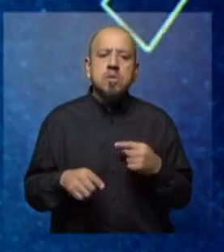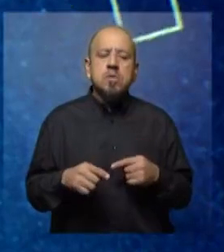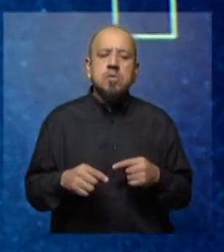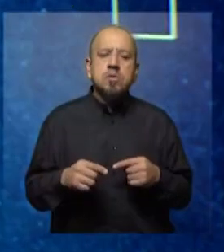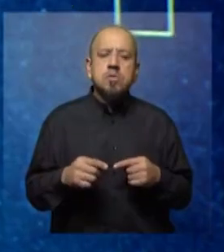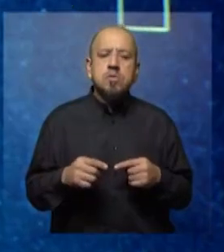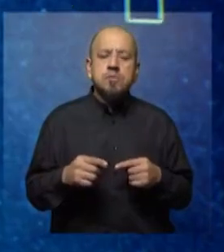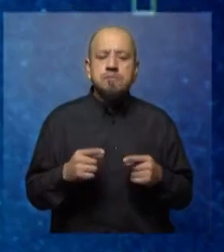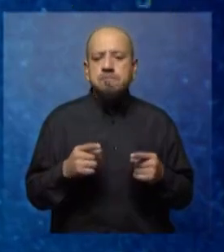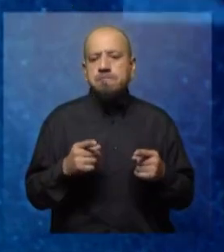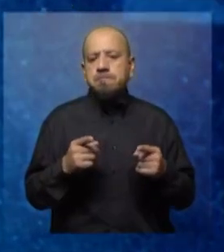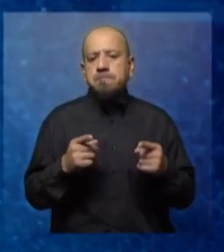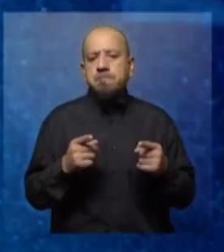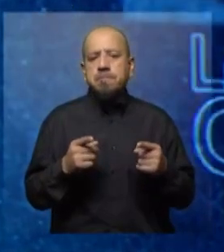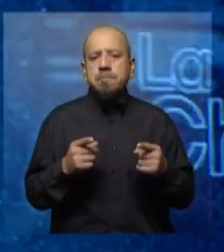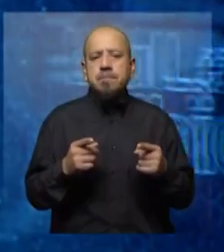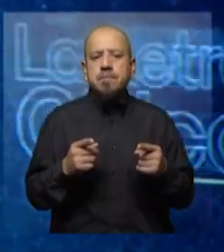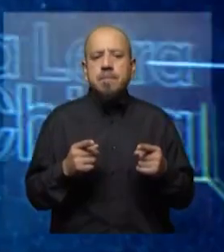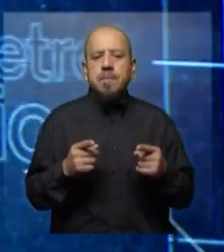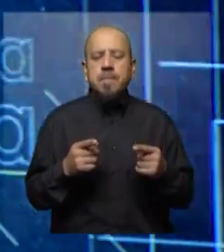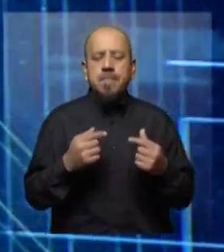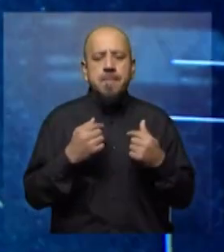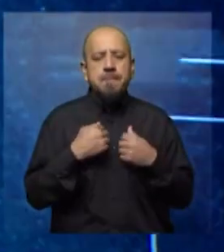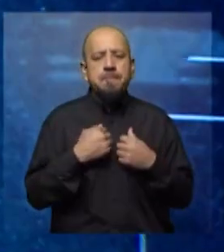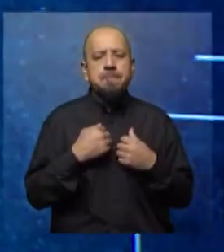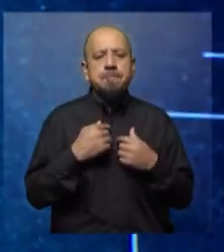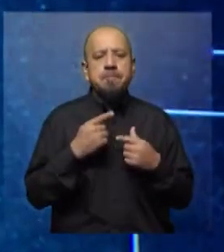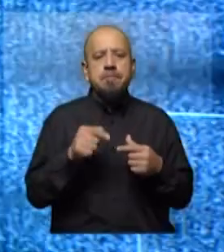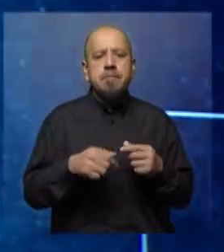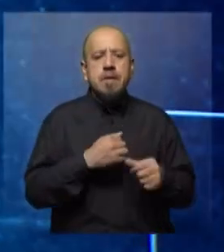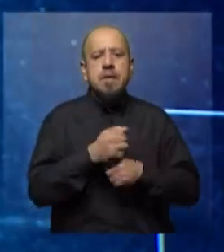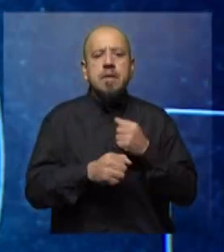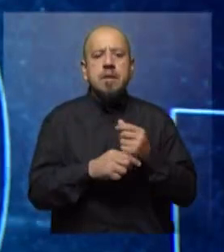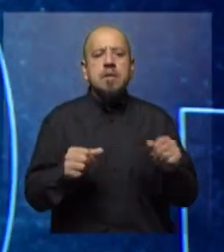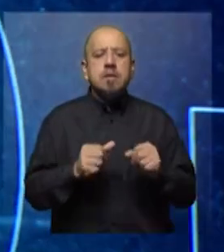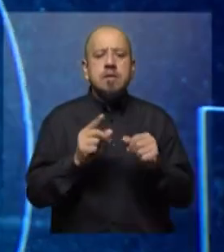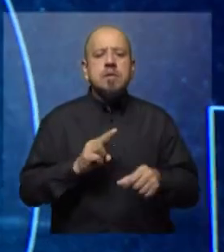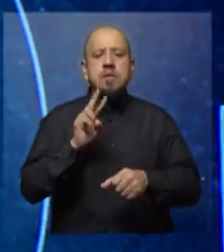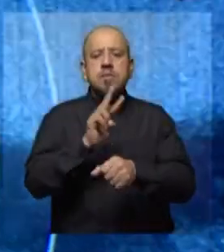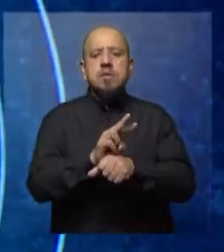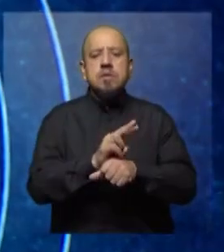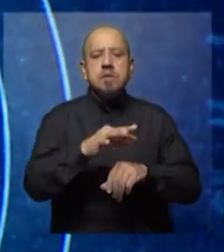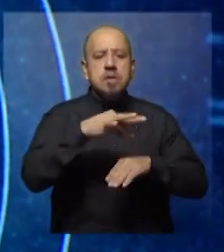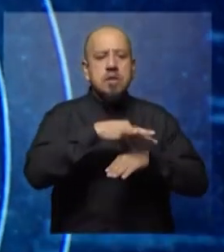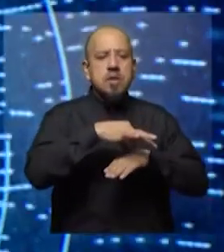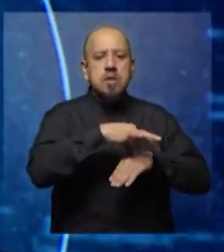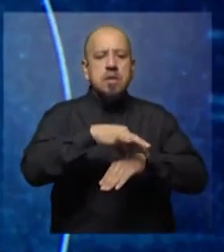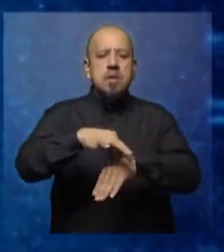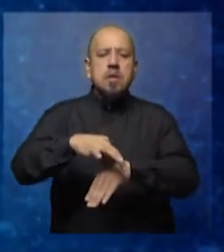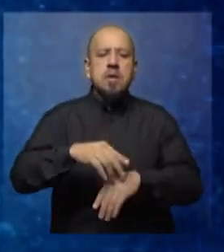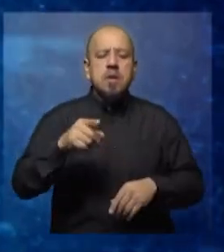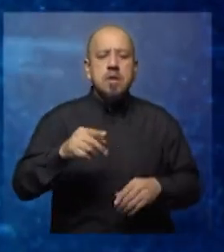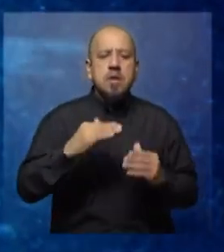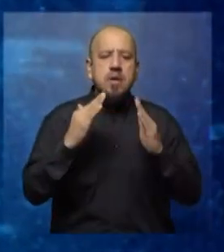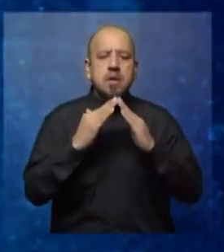sus yo yo cuando este año hicimos visitas guiadas en la quinta de baferrereira